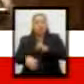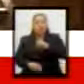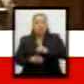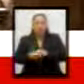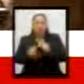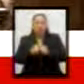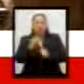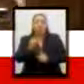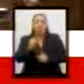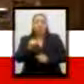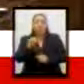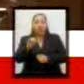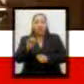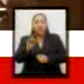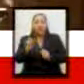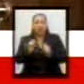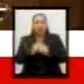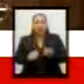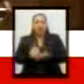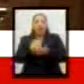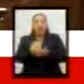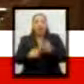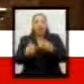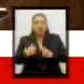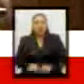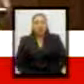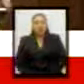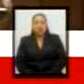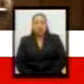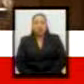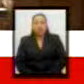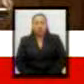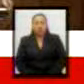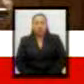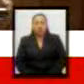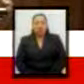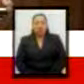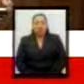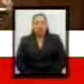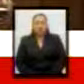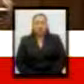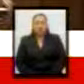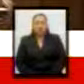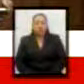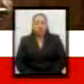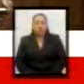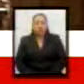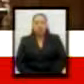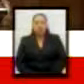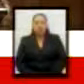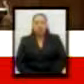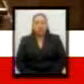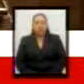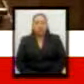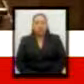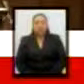con UNIFEN para mejorar la ayuda financiera. Pues obviamente, al igual que todo el sector público, nosotros también